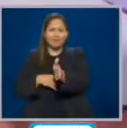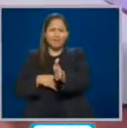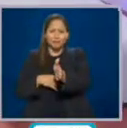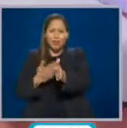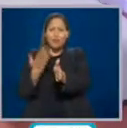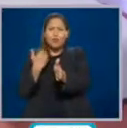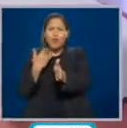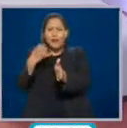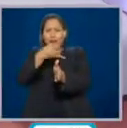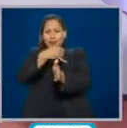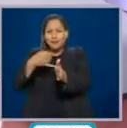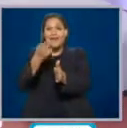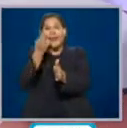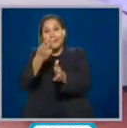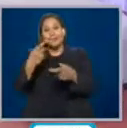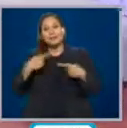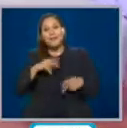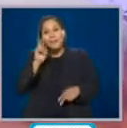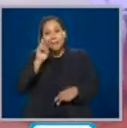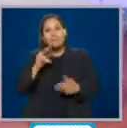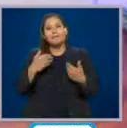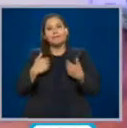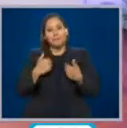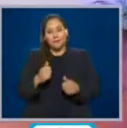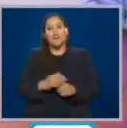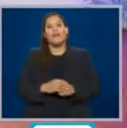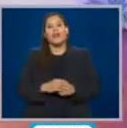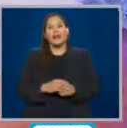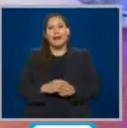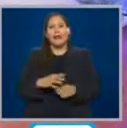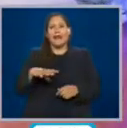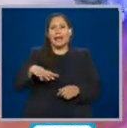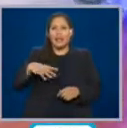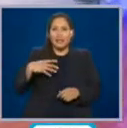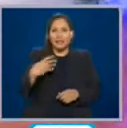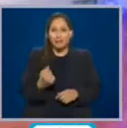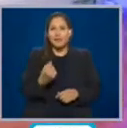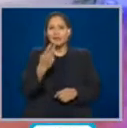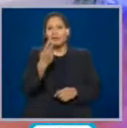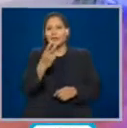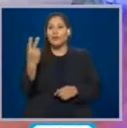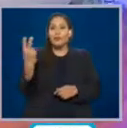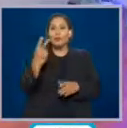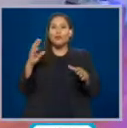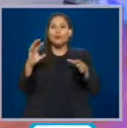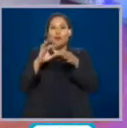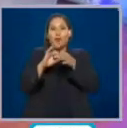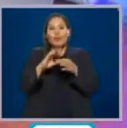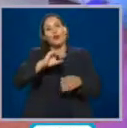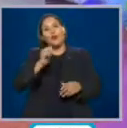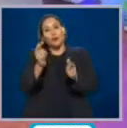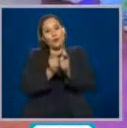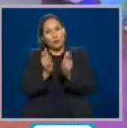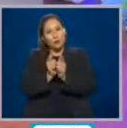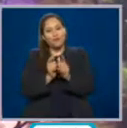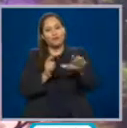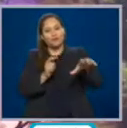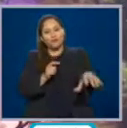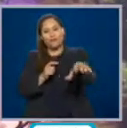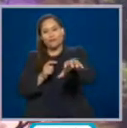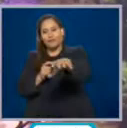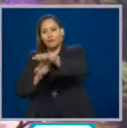lo que va a ver la gente. Exactamente. Sí, para este esfuerzo nos vinculamos con otras agrupaciones en distintos